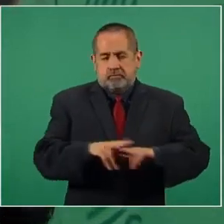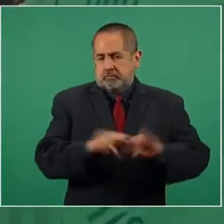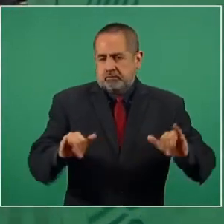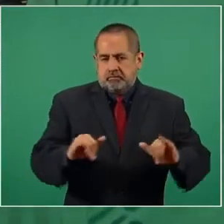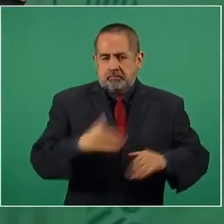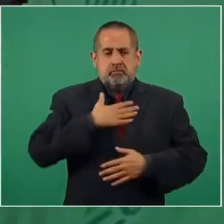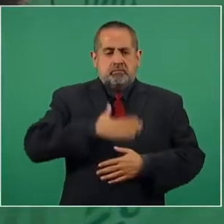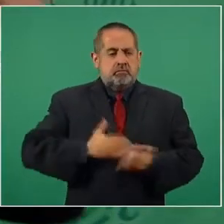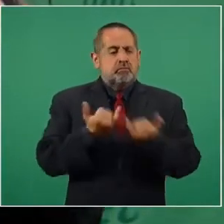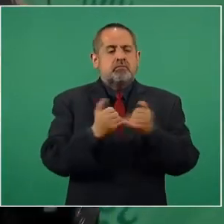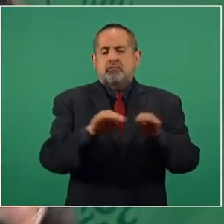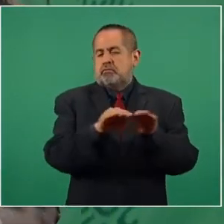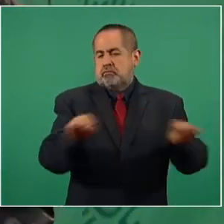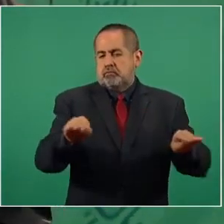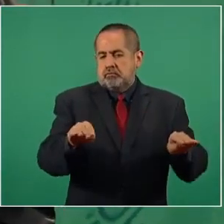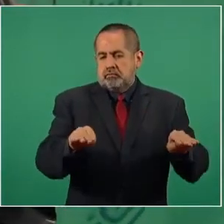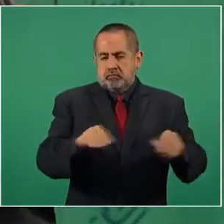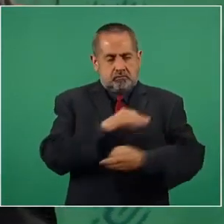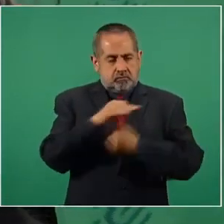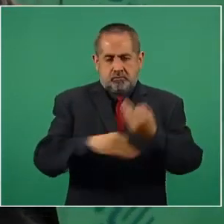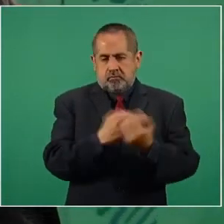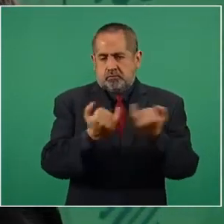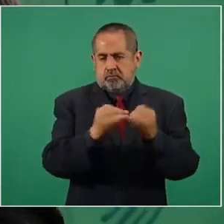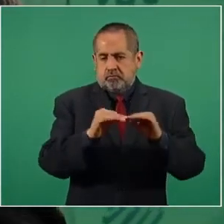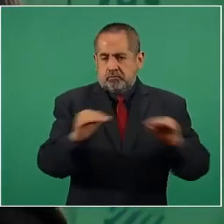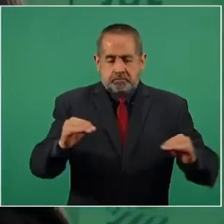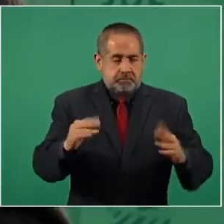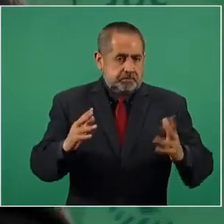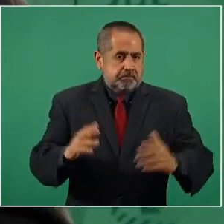porque el gobierno representa a todo el pueblo.